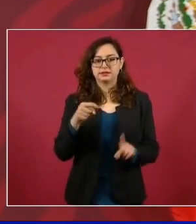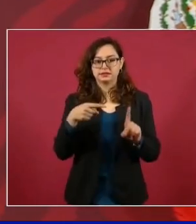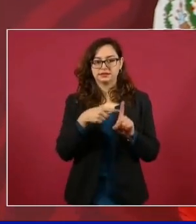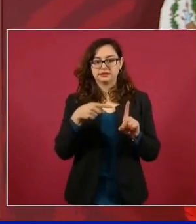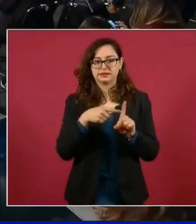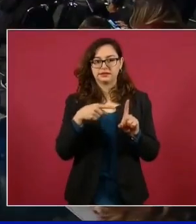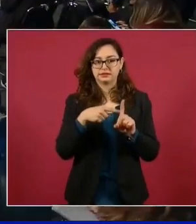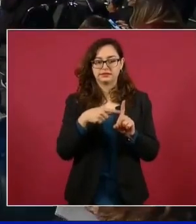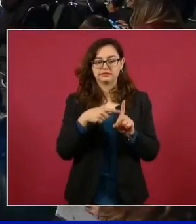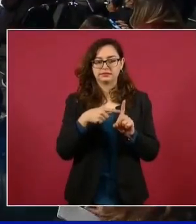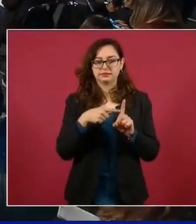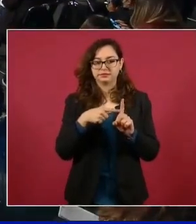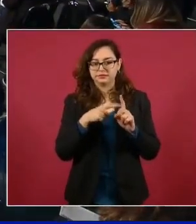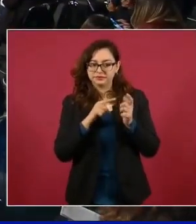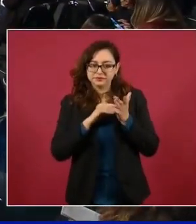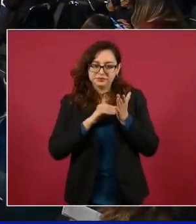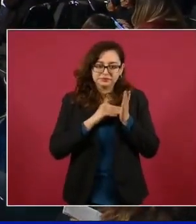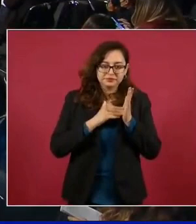para